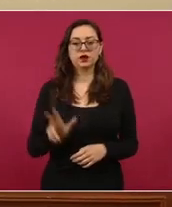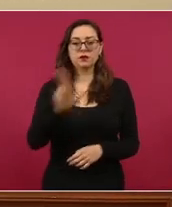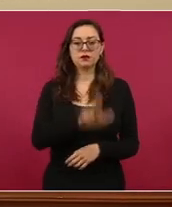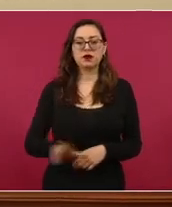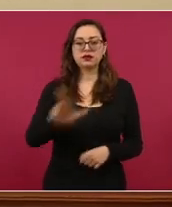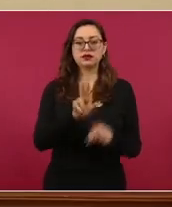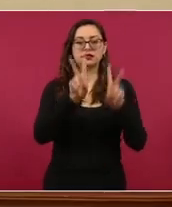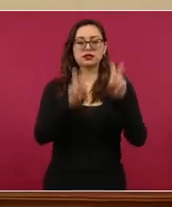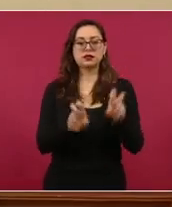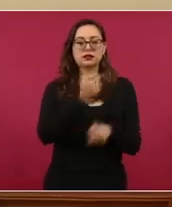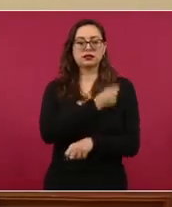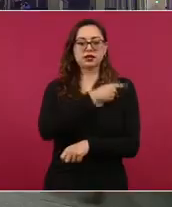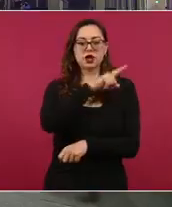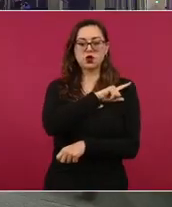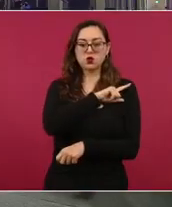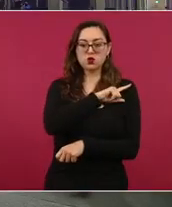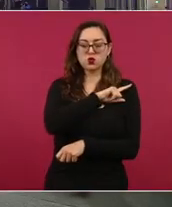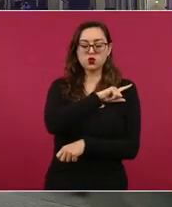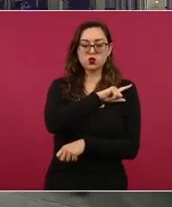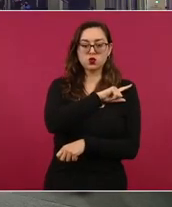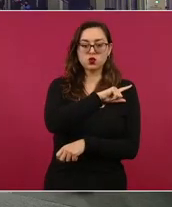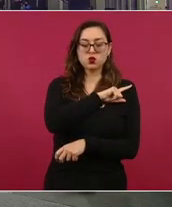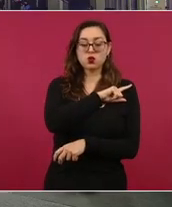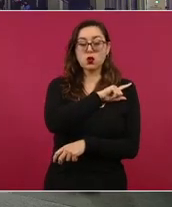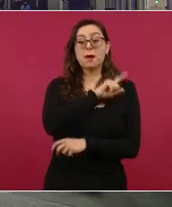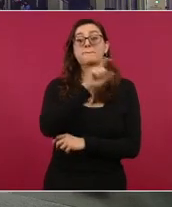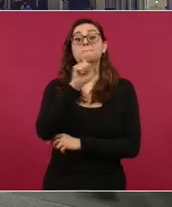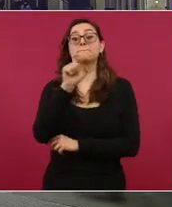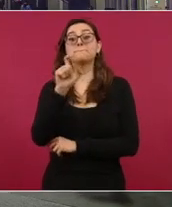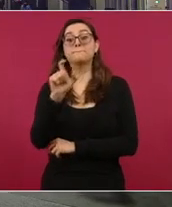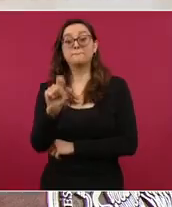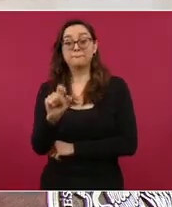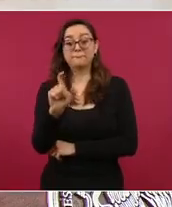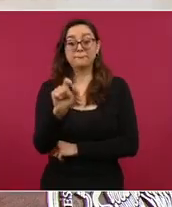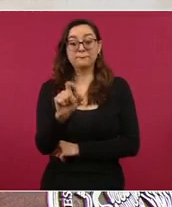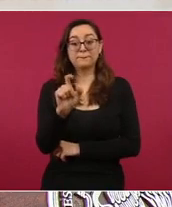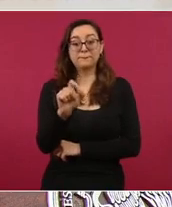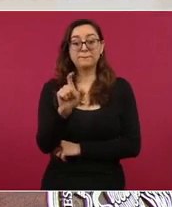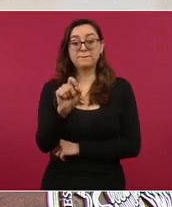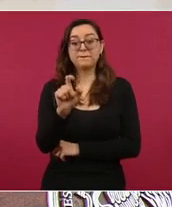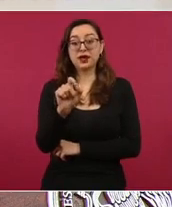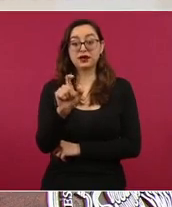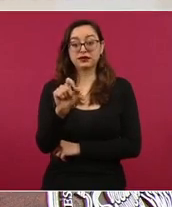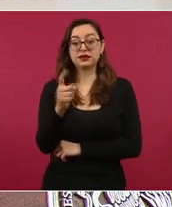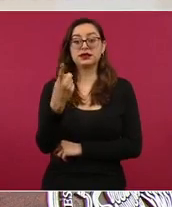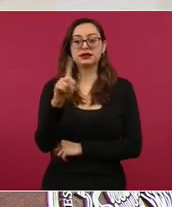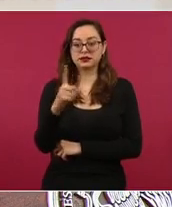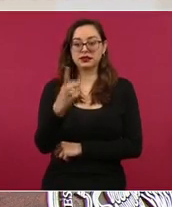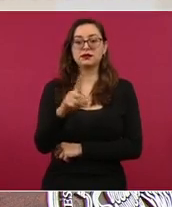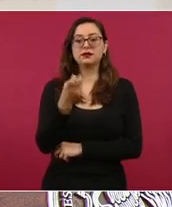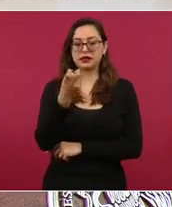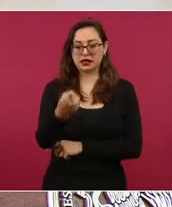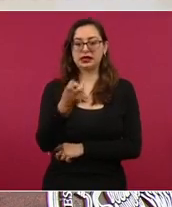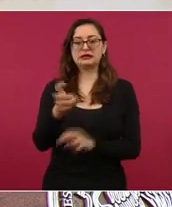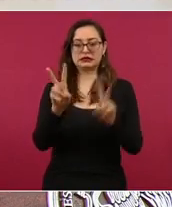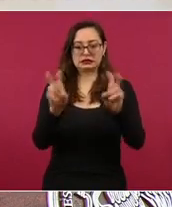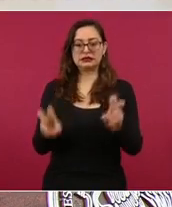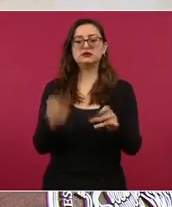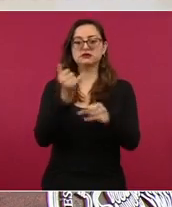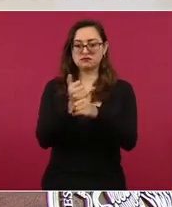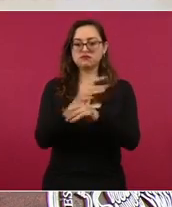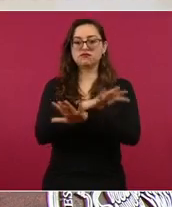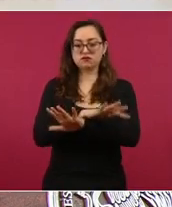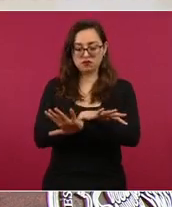martes 13, es el 20. Del 20 se va a informar. Ah, ok. Del,